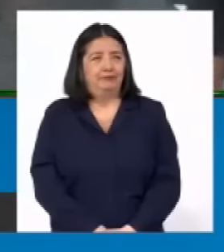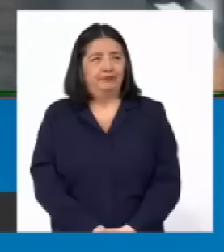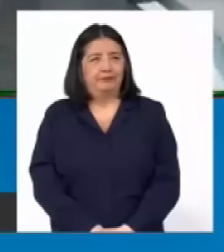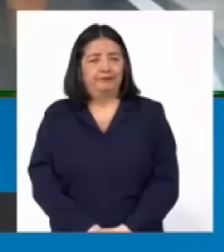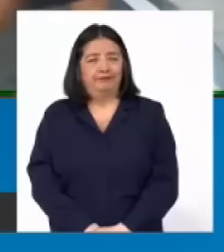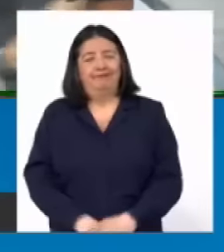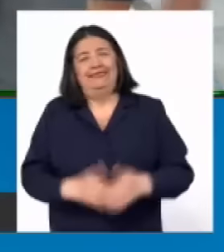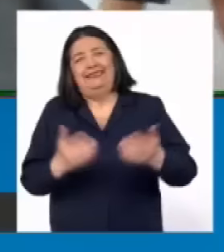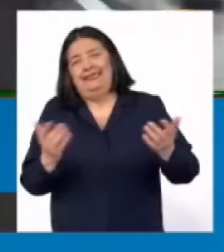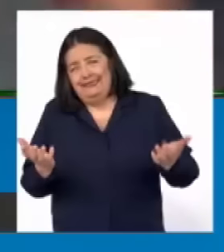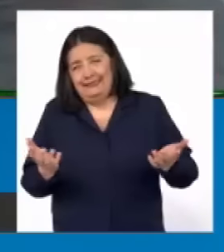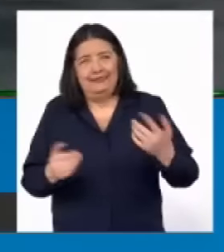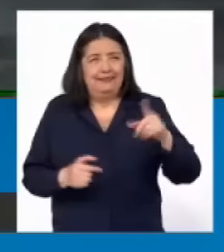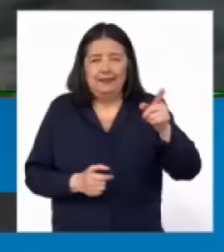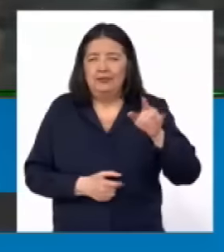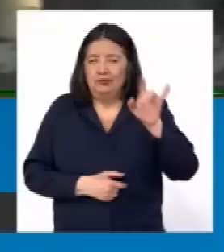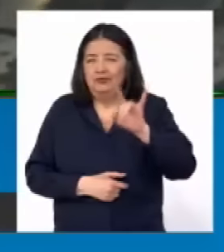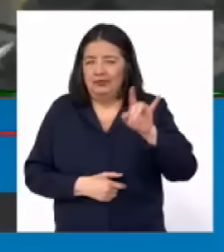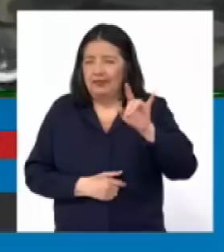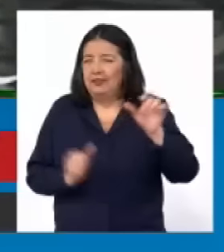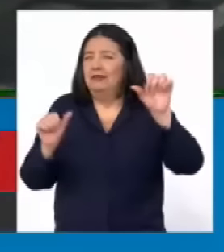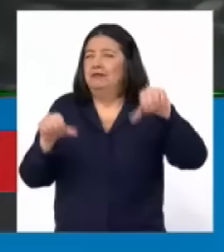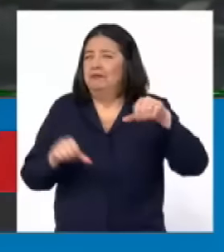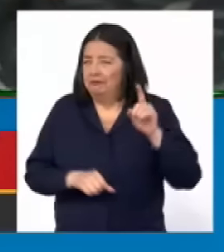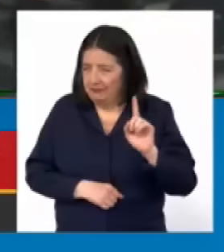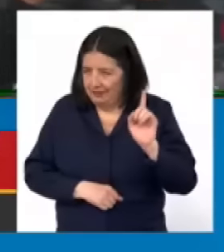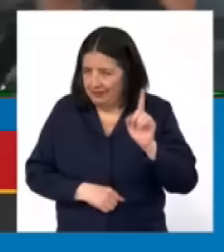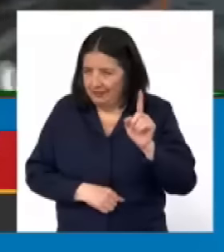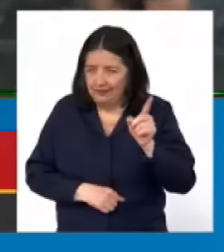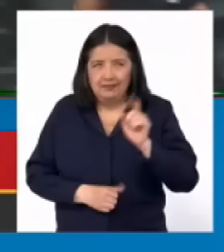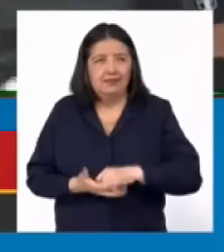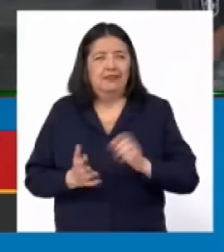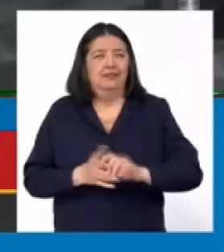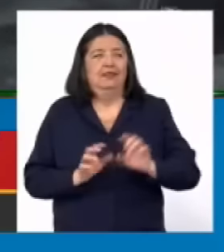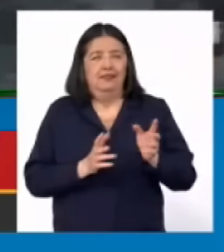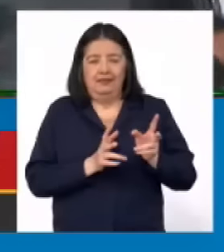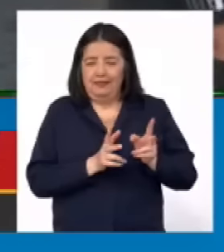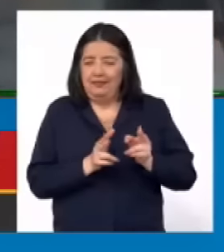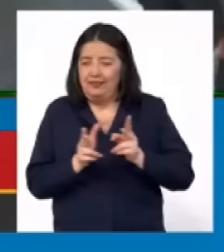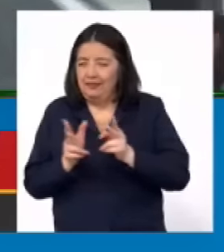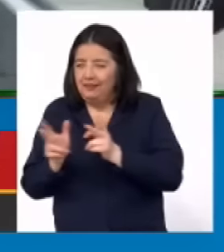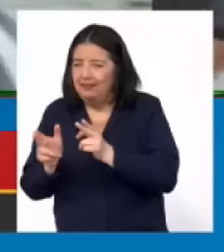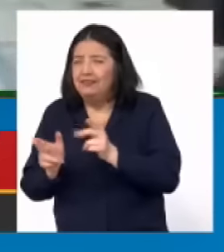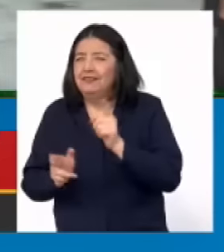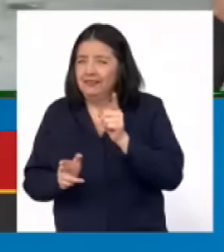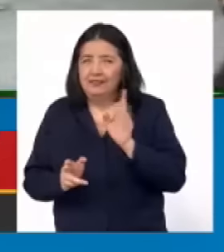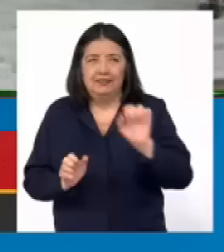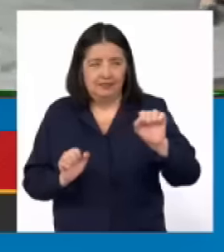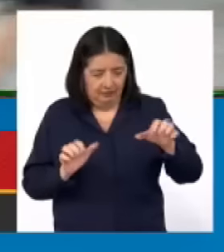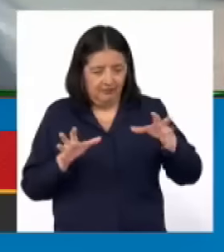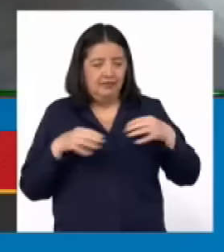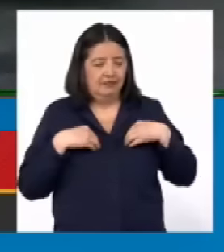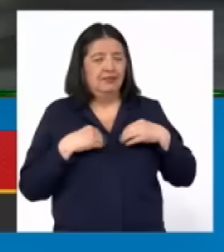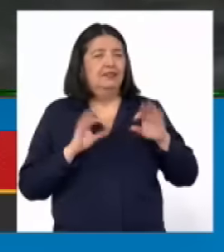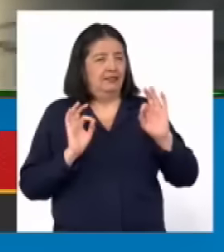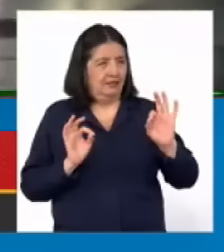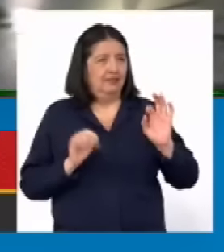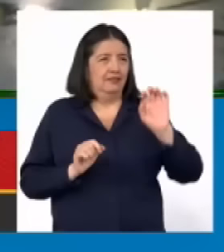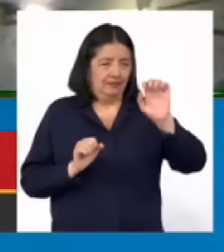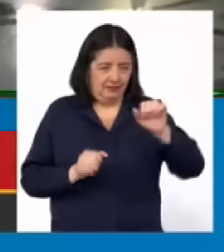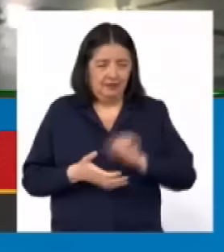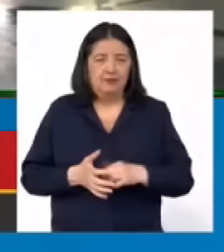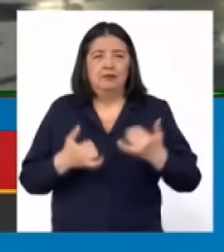Lo que pasa es que han utilizado mal. Ya, la edición es la que me mata. Ah. Lo acepto, lo acepto. La apuesta